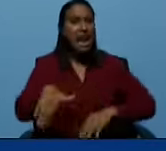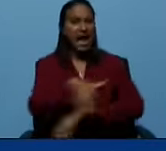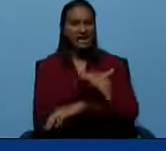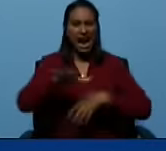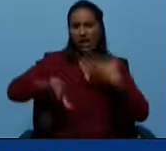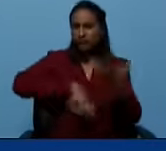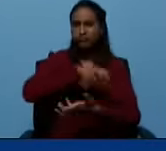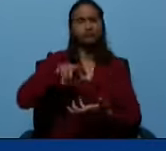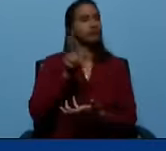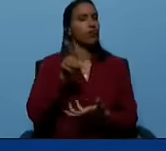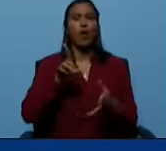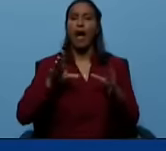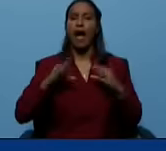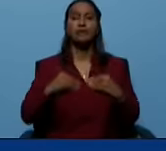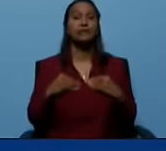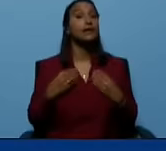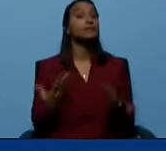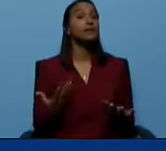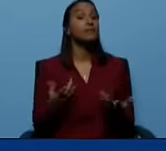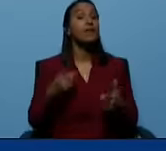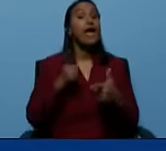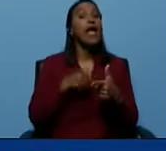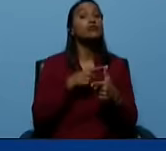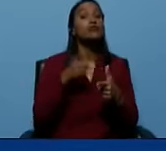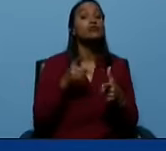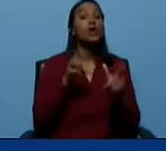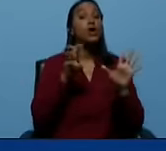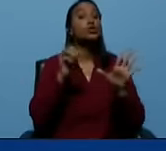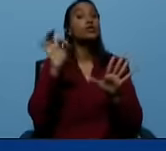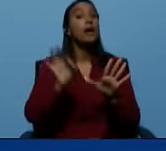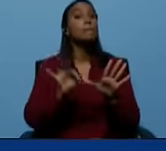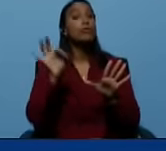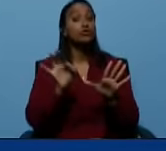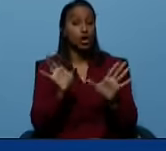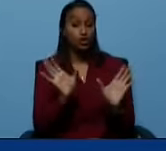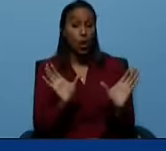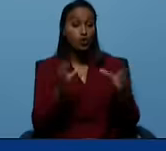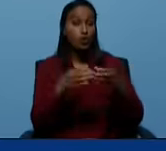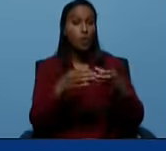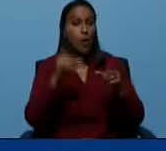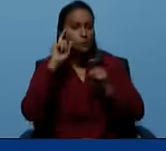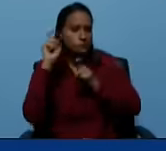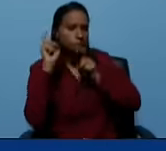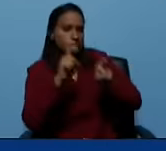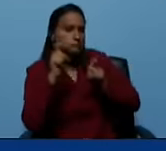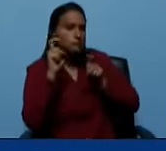son entrenados, y mira que no me han desmentido.